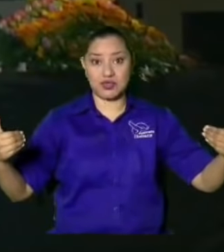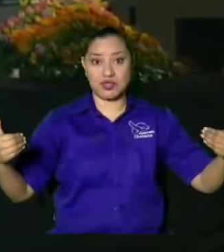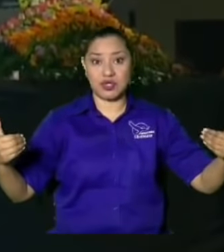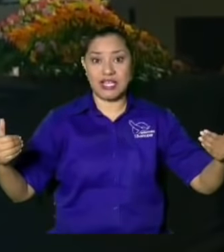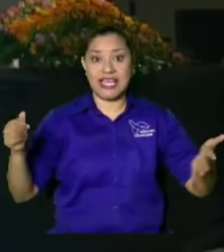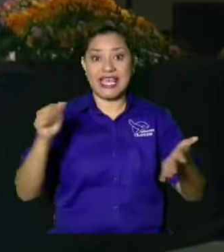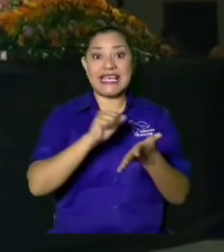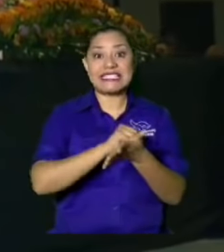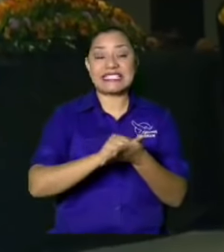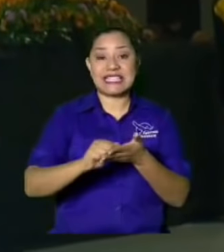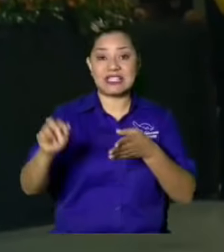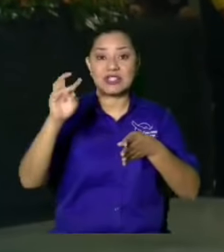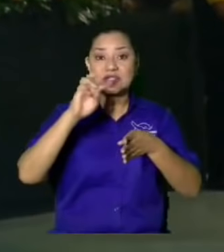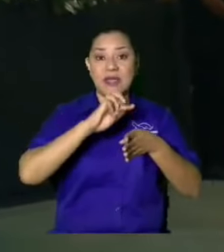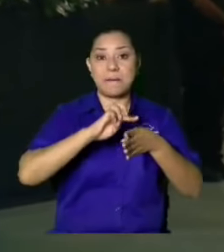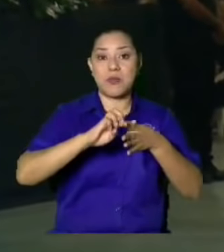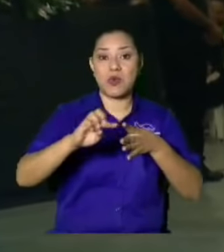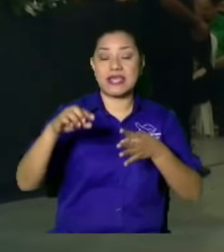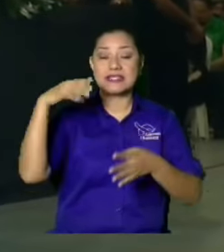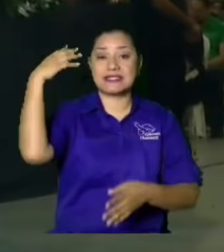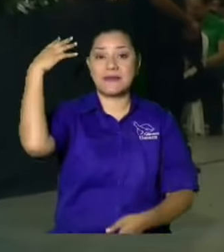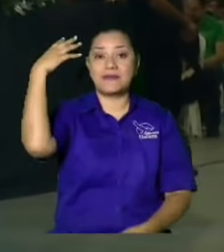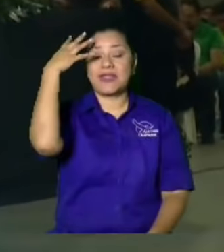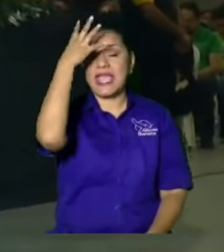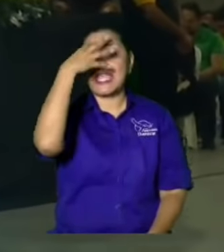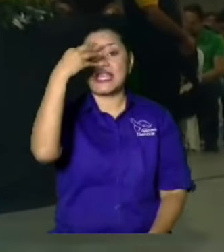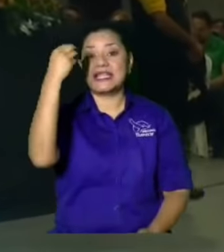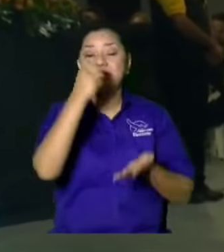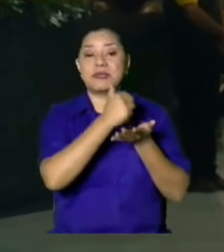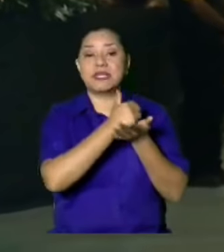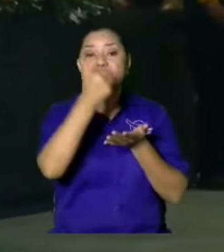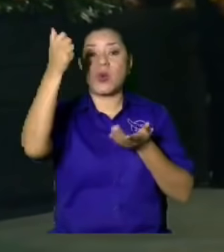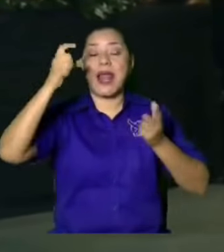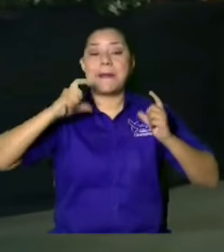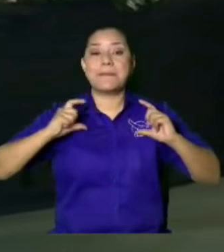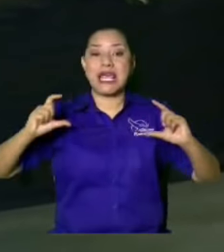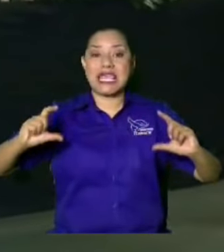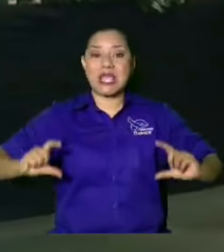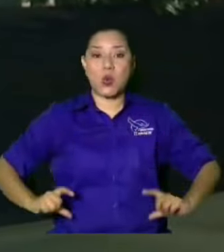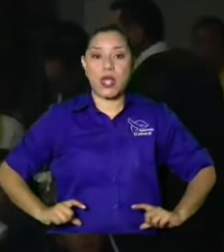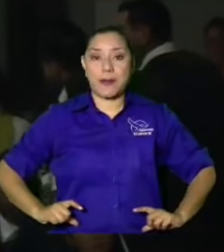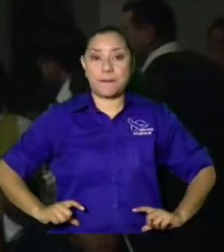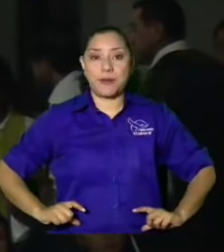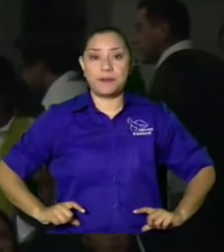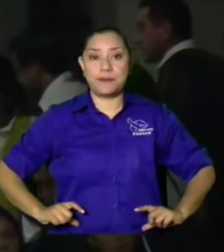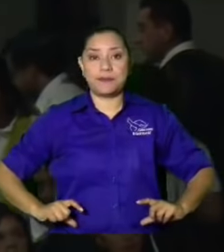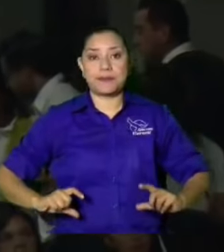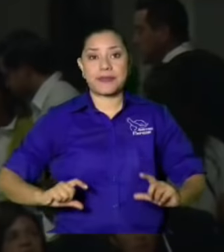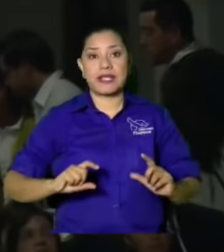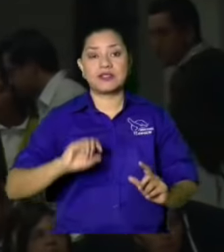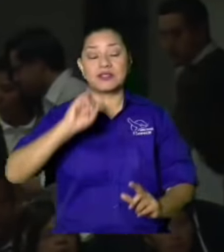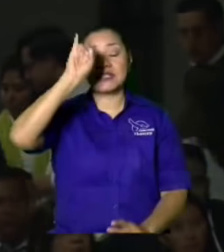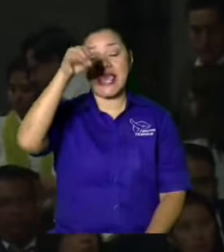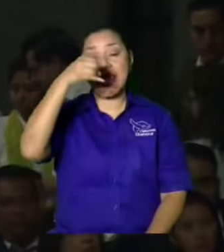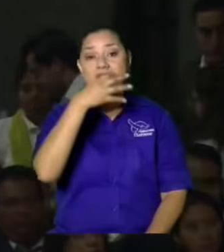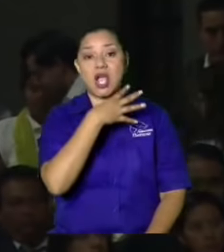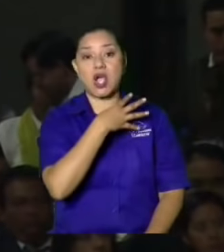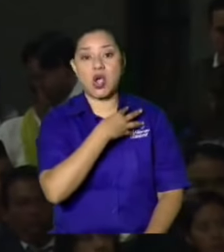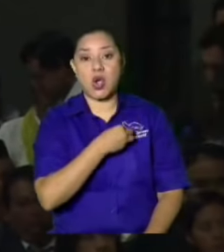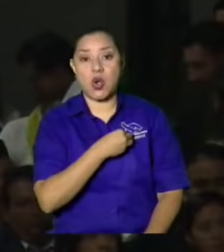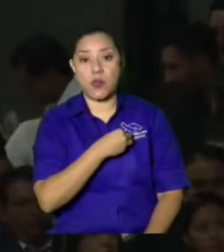santos en el espíritu, en el alma y en el cuerpo. Por eso, hermano, por favor, ese pasaje de Job: